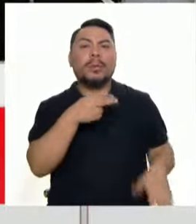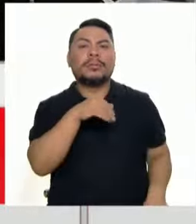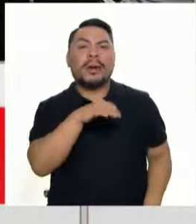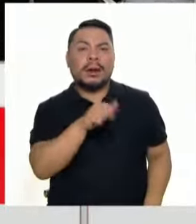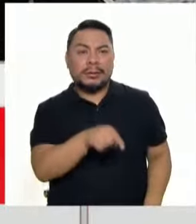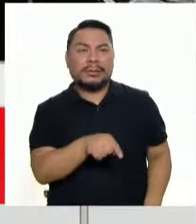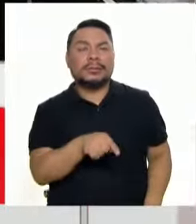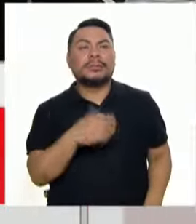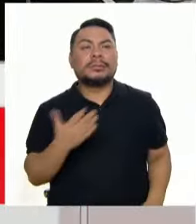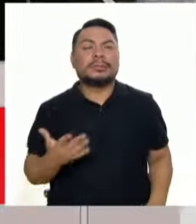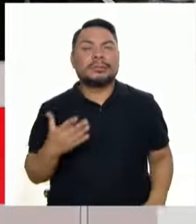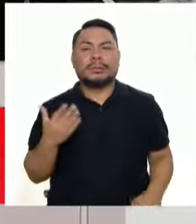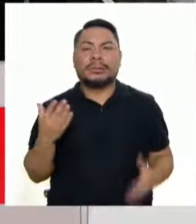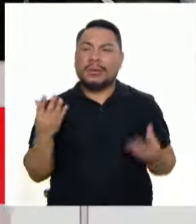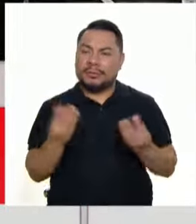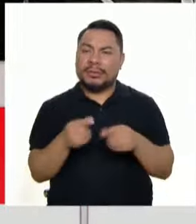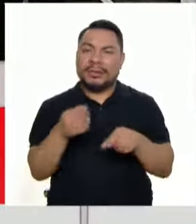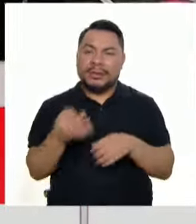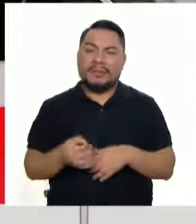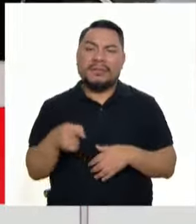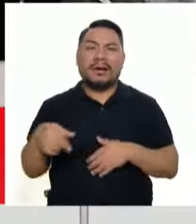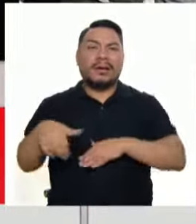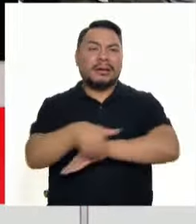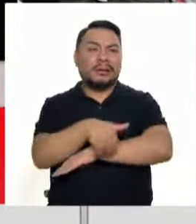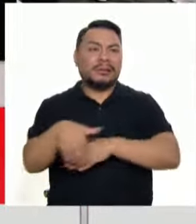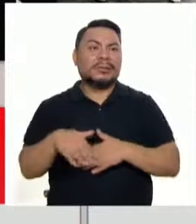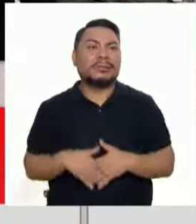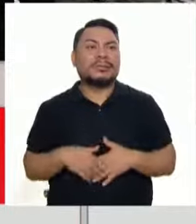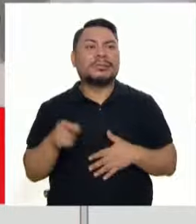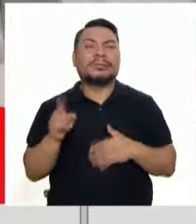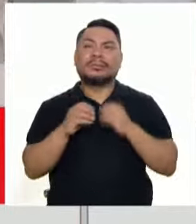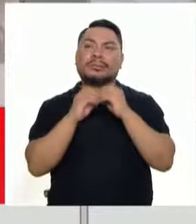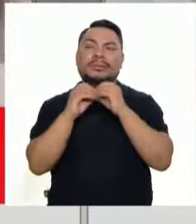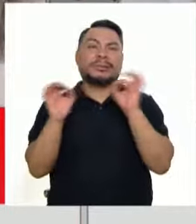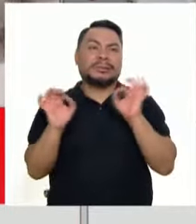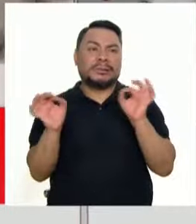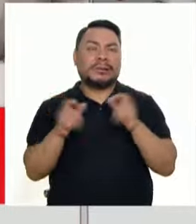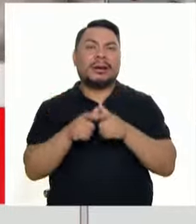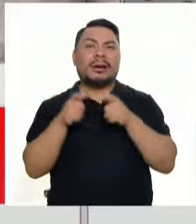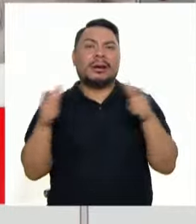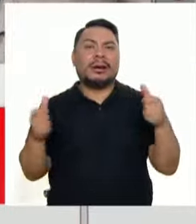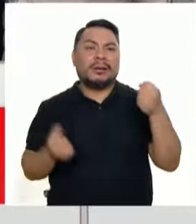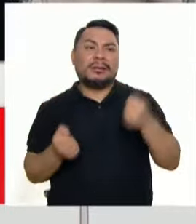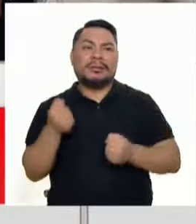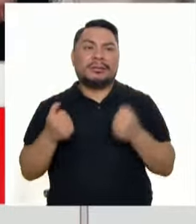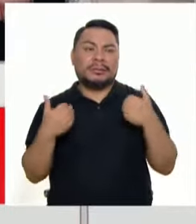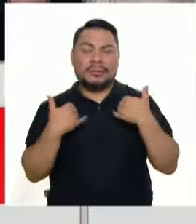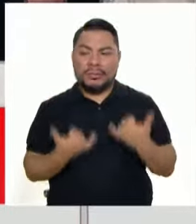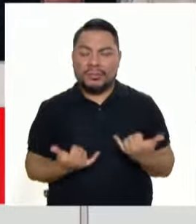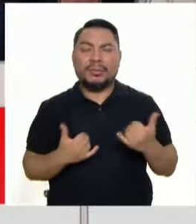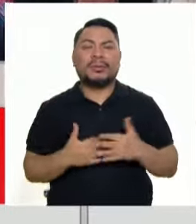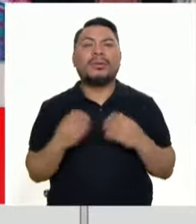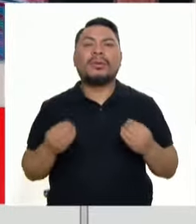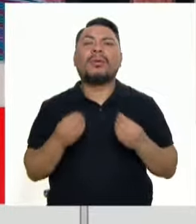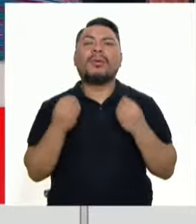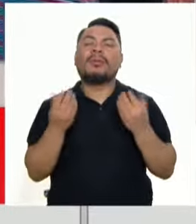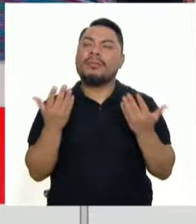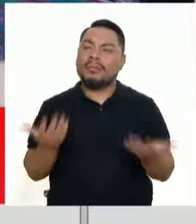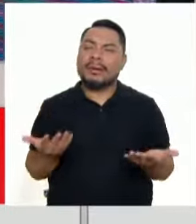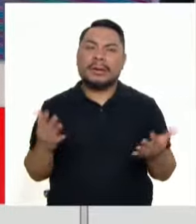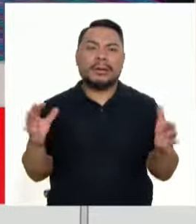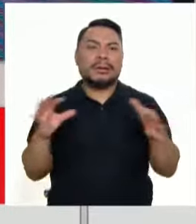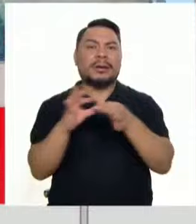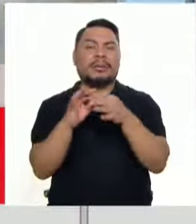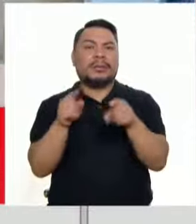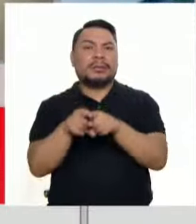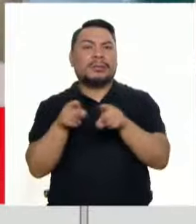general, es muy pequeño, ¿verdad? Las calles no estaban diseñadas para la gran cantidad de vehículos que tenemos hoy en día. ¿Cómo se está